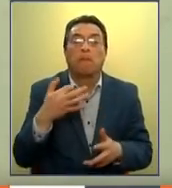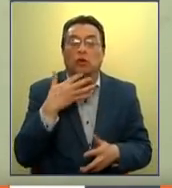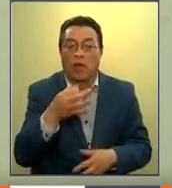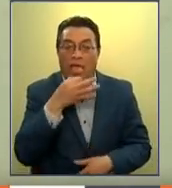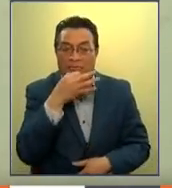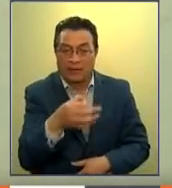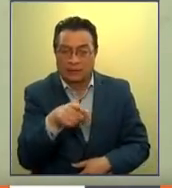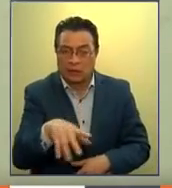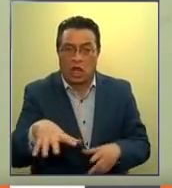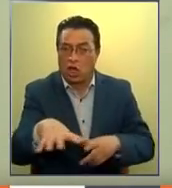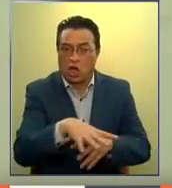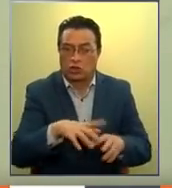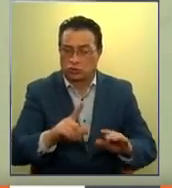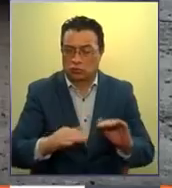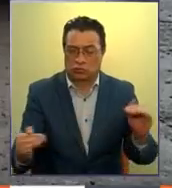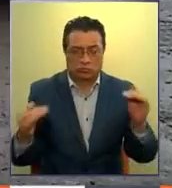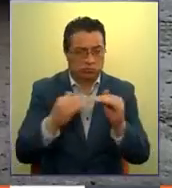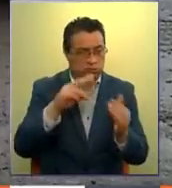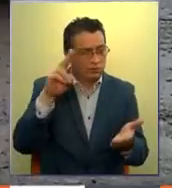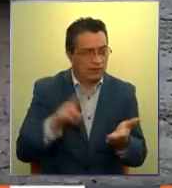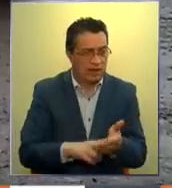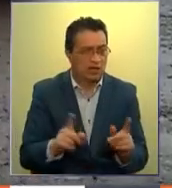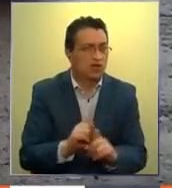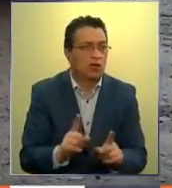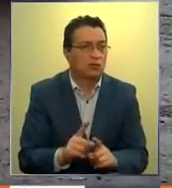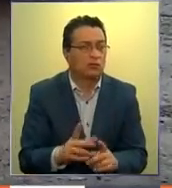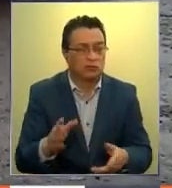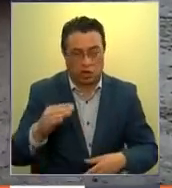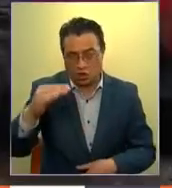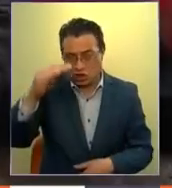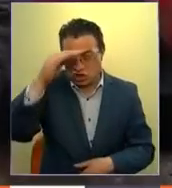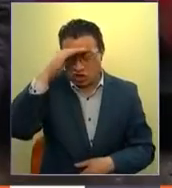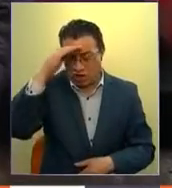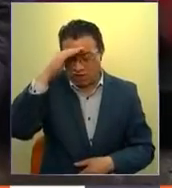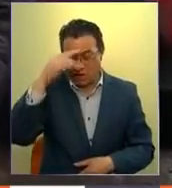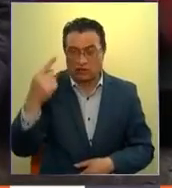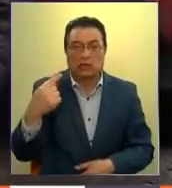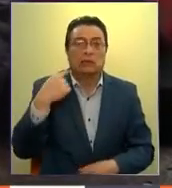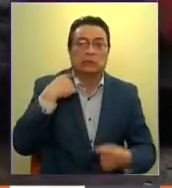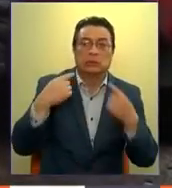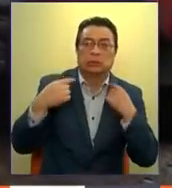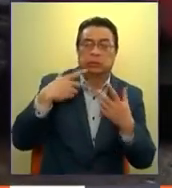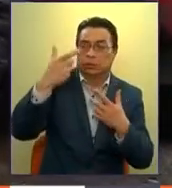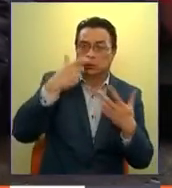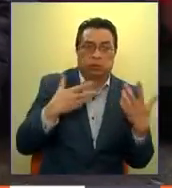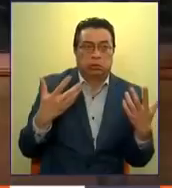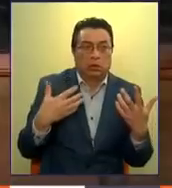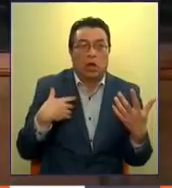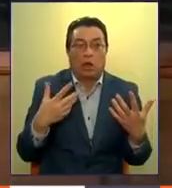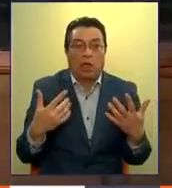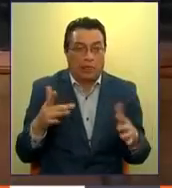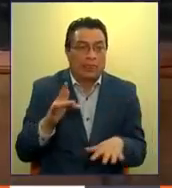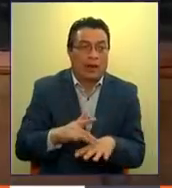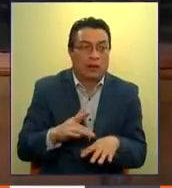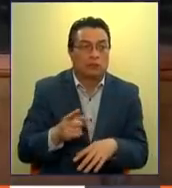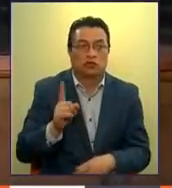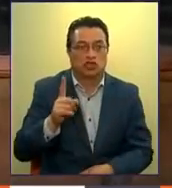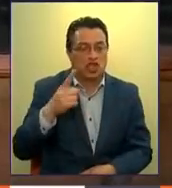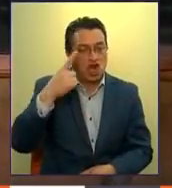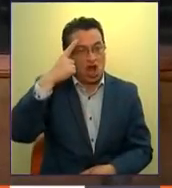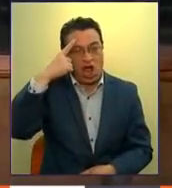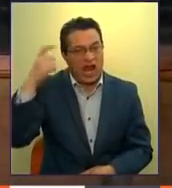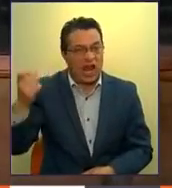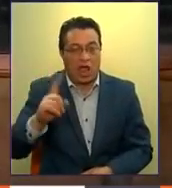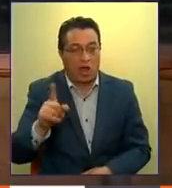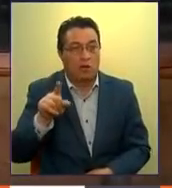situaciones que en definitiva no guardan relación con la realidad. Porque la confianza de las víctimas está en un punto crítico. No le creo. Yo